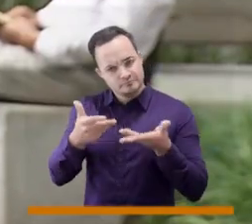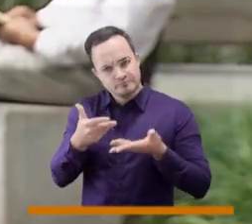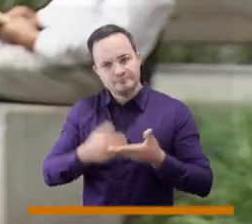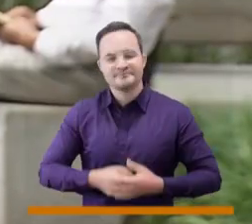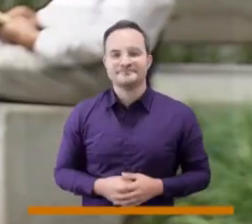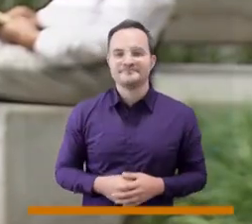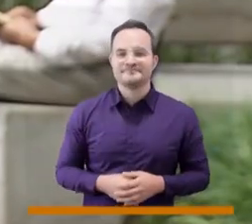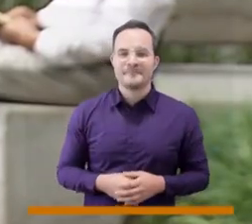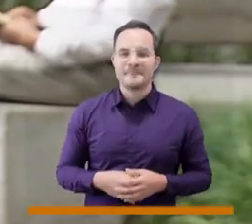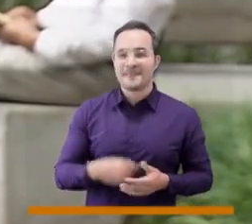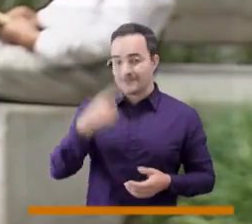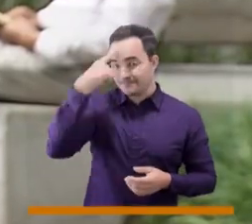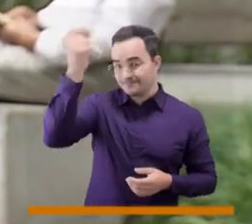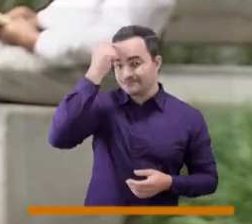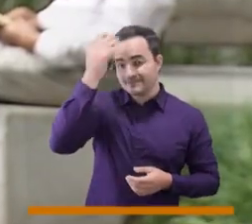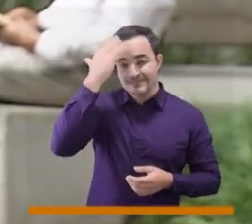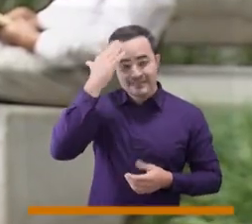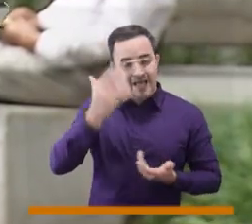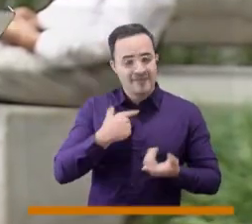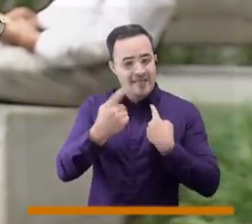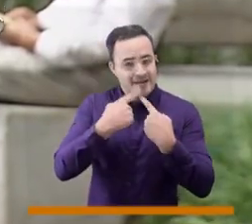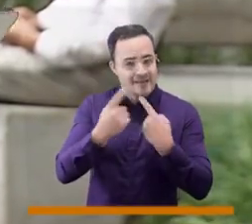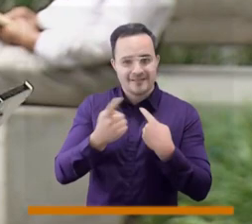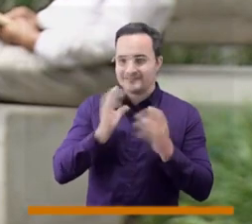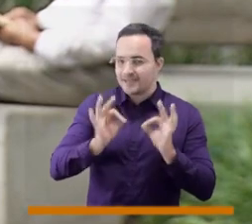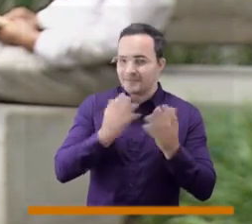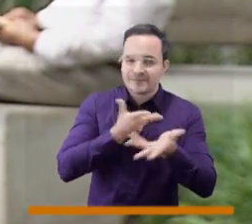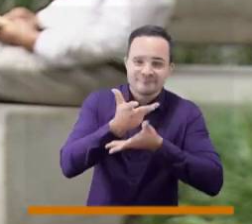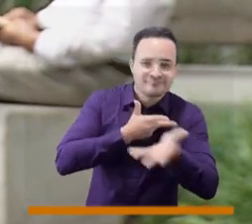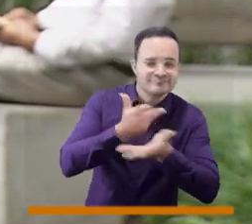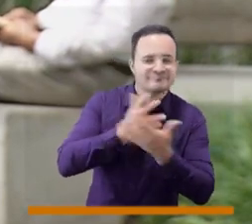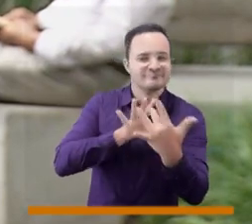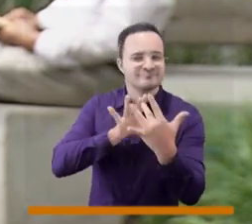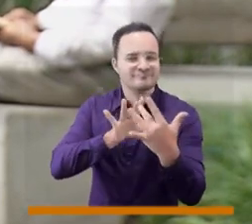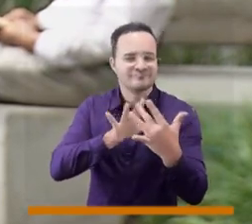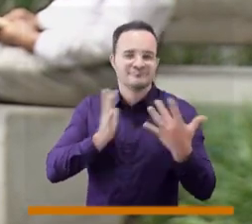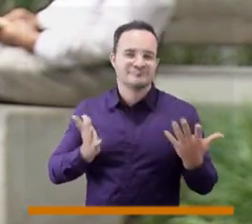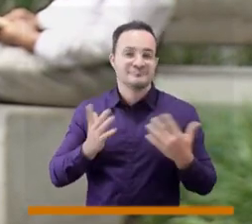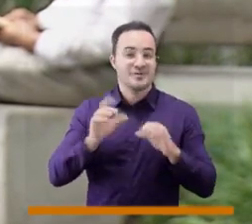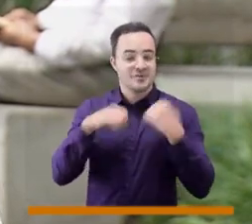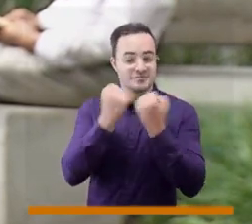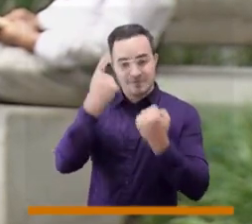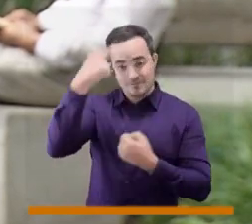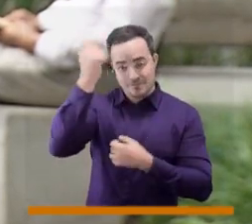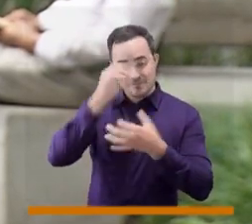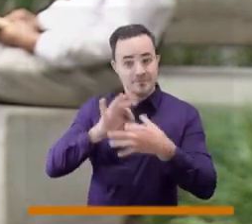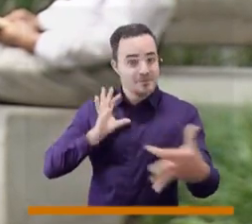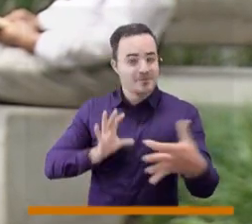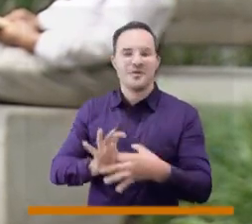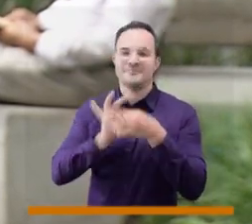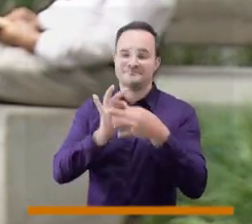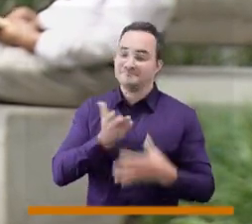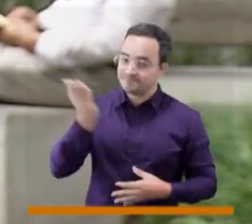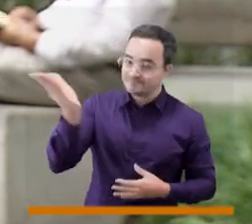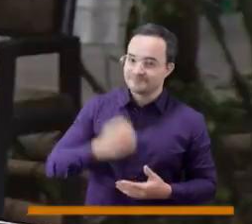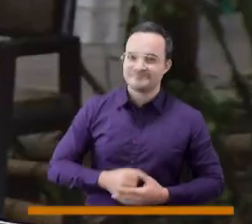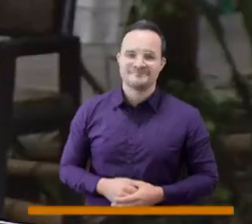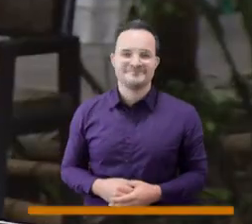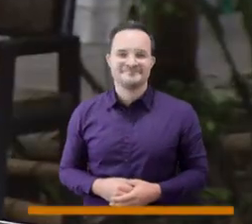como Consejo de Medellín. Recuerden que estamos en un diálogo constante porque el consejo somos tú y yo. Siga usted,